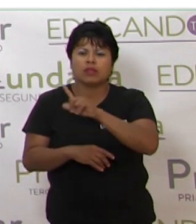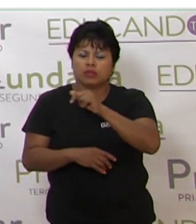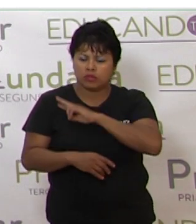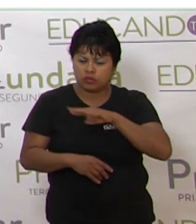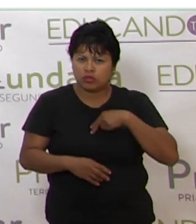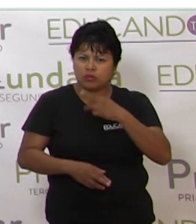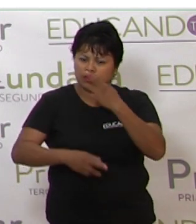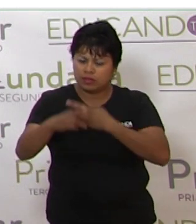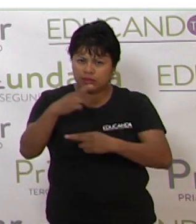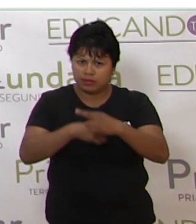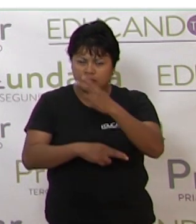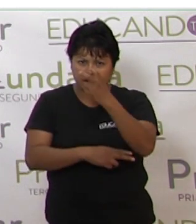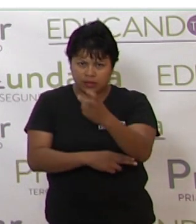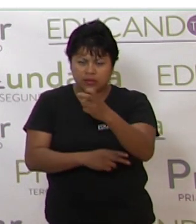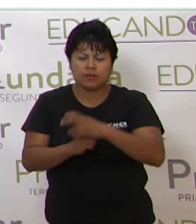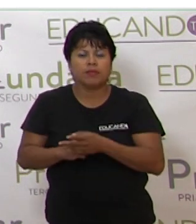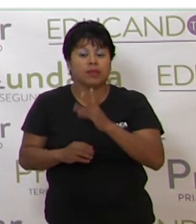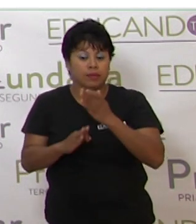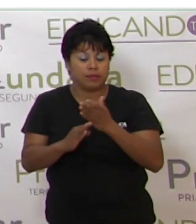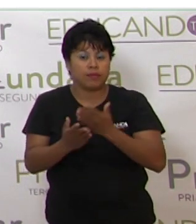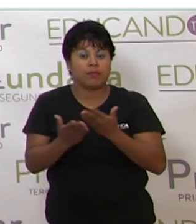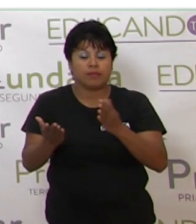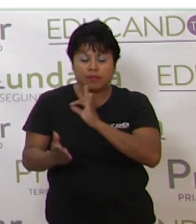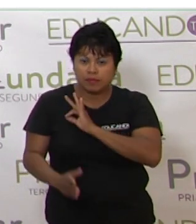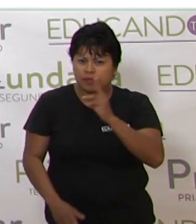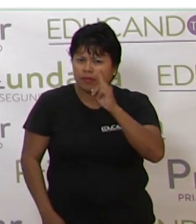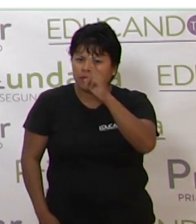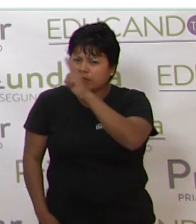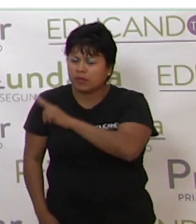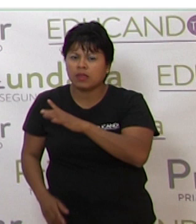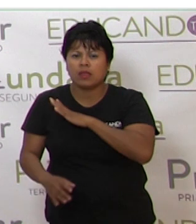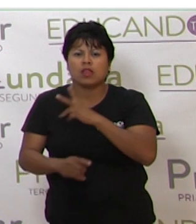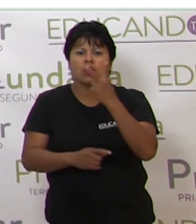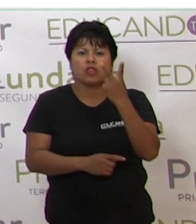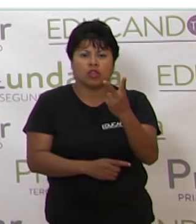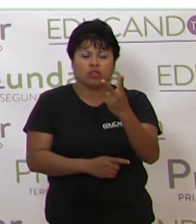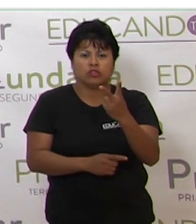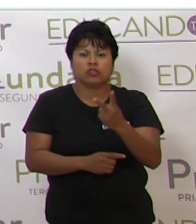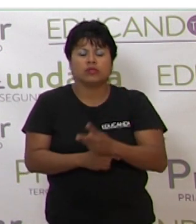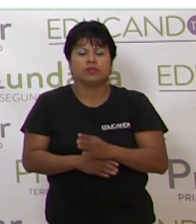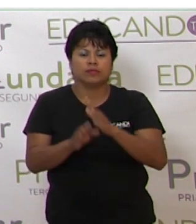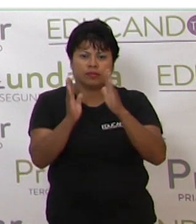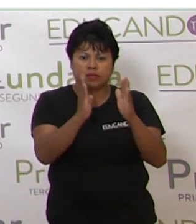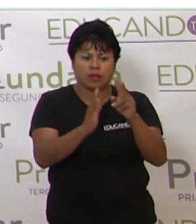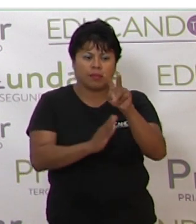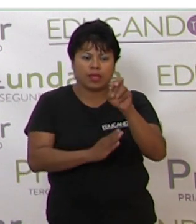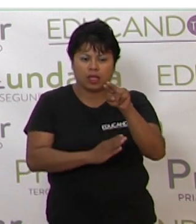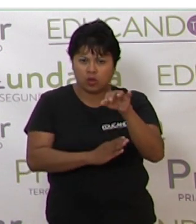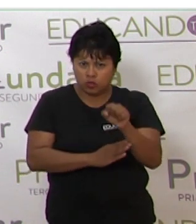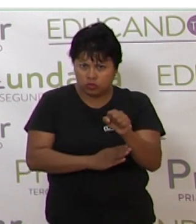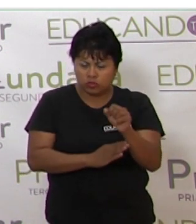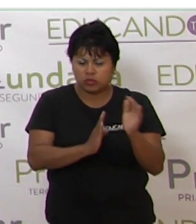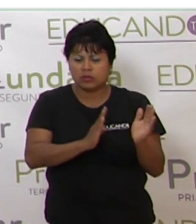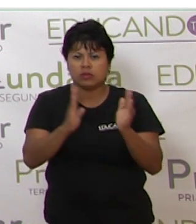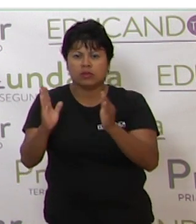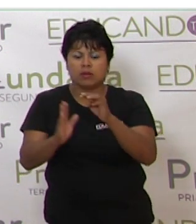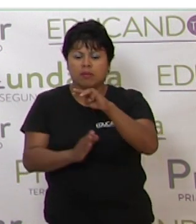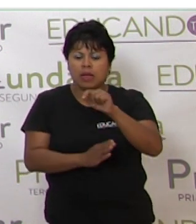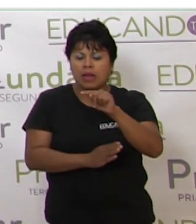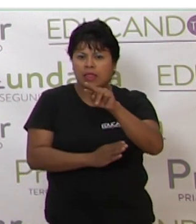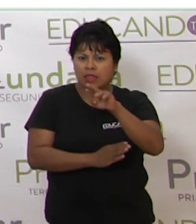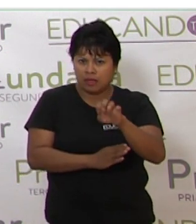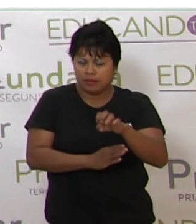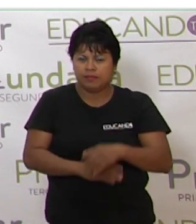vamos a regresar a ella. Pero ahorita, si pueden ver, son dos figuras. De un lado está Venus y del otro lado está